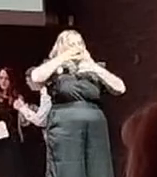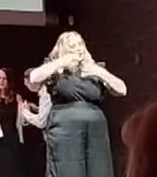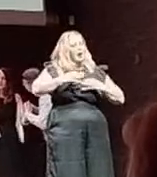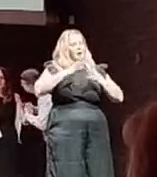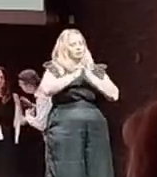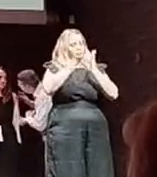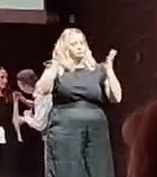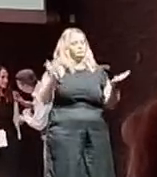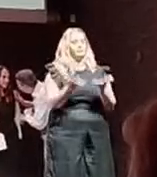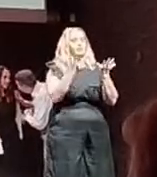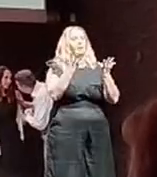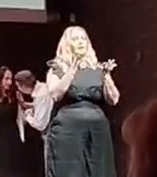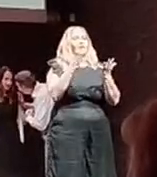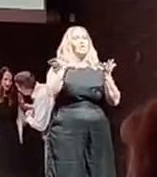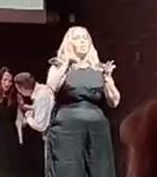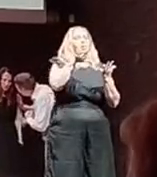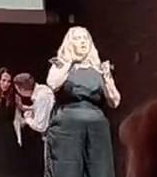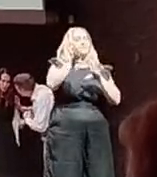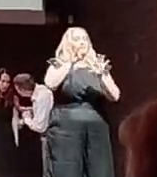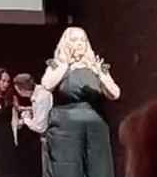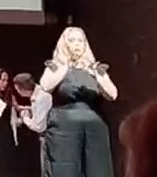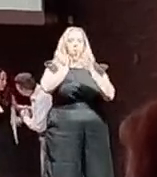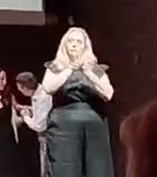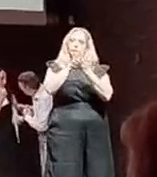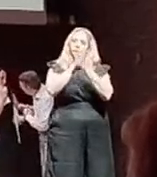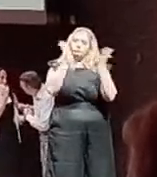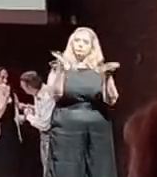real en los espacios de decisión.